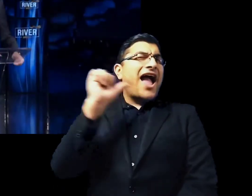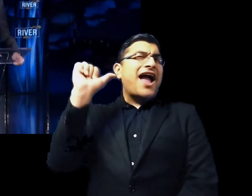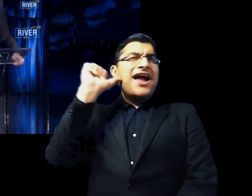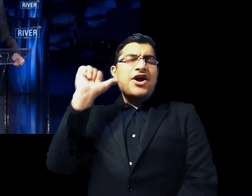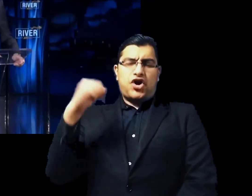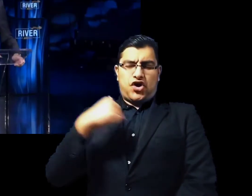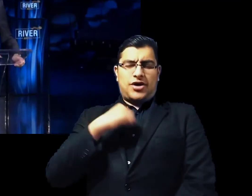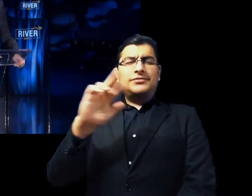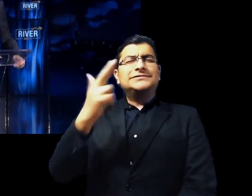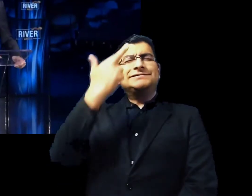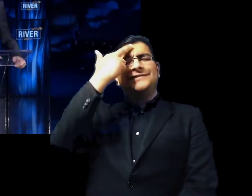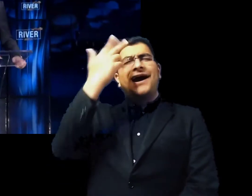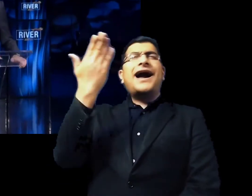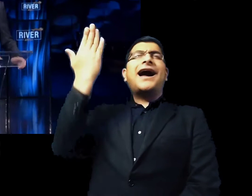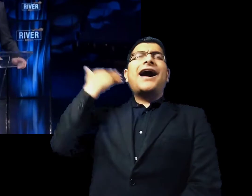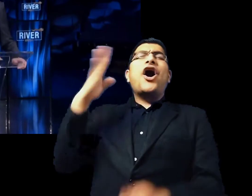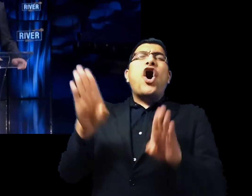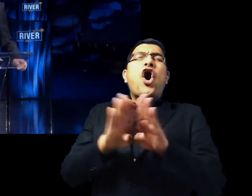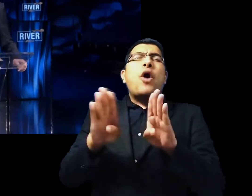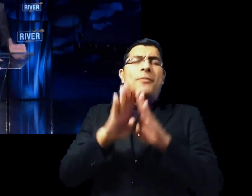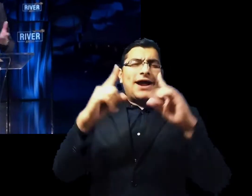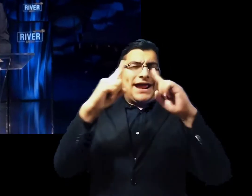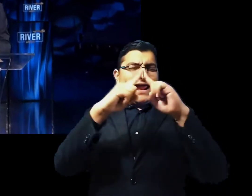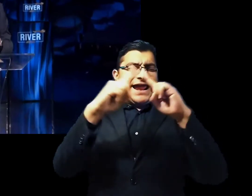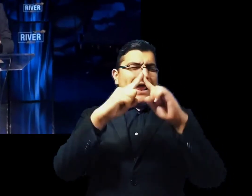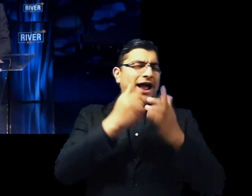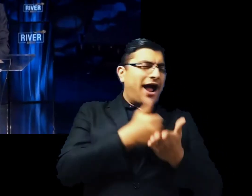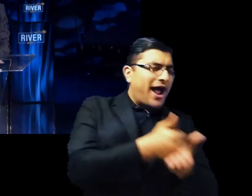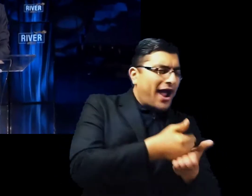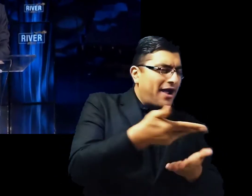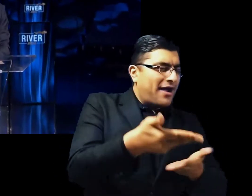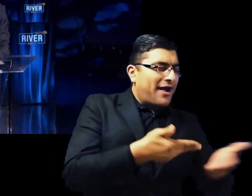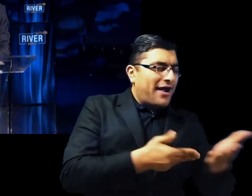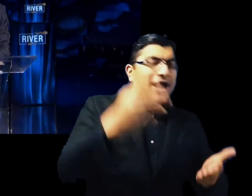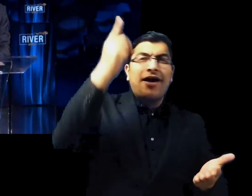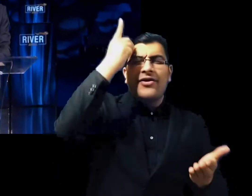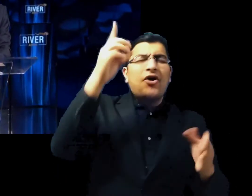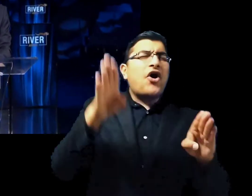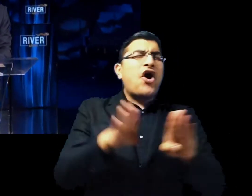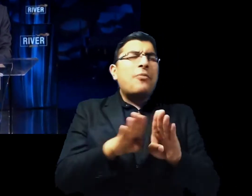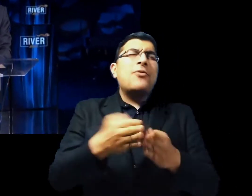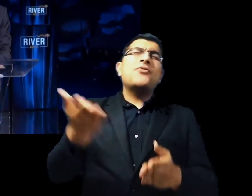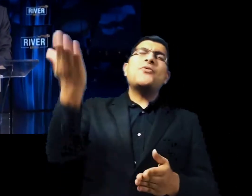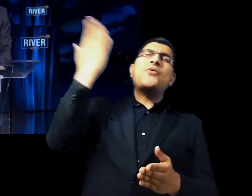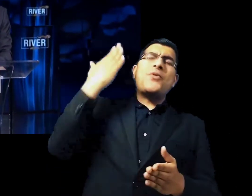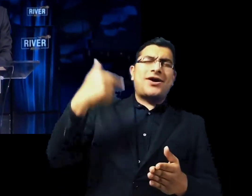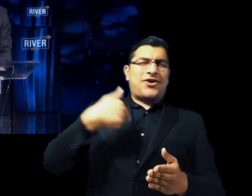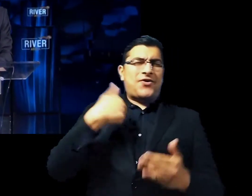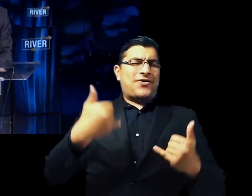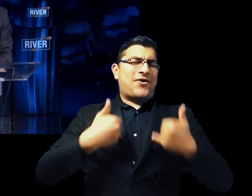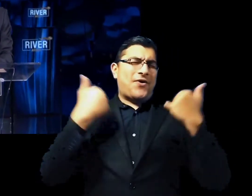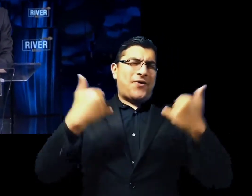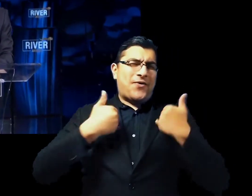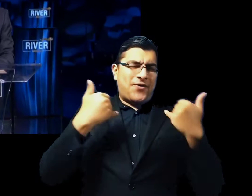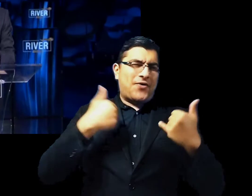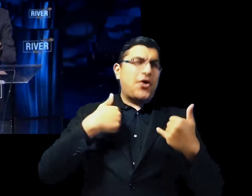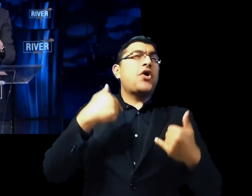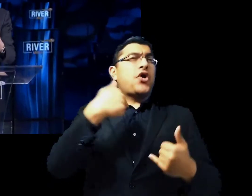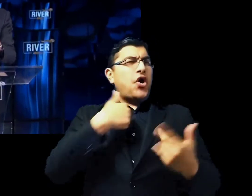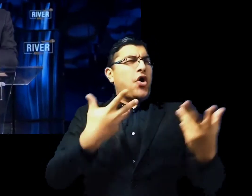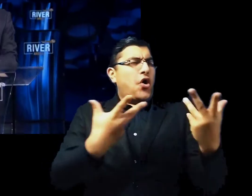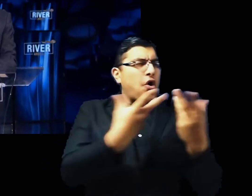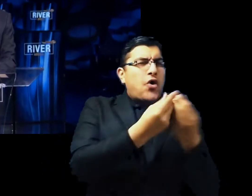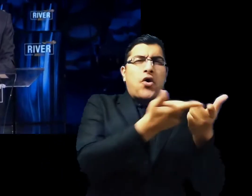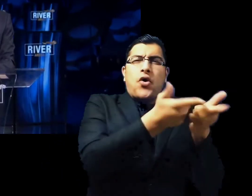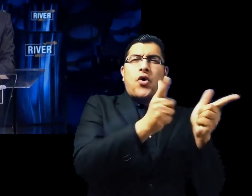Ayer recordaba mis inicios en el servicio a Dios cuando era un adolescente y me tocaba